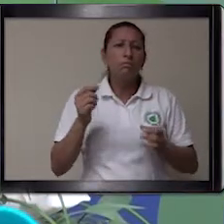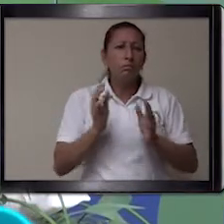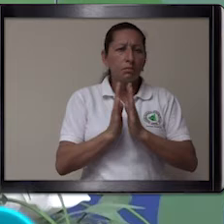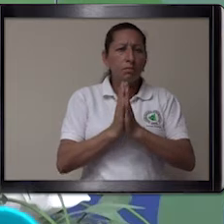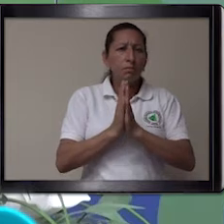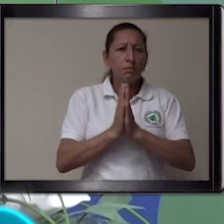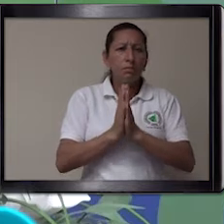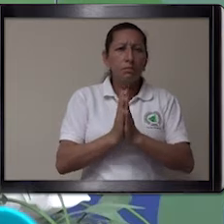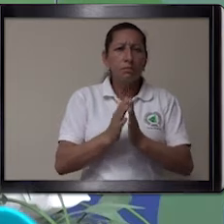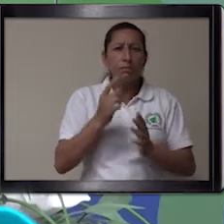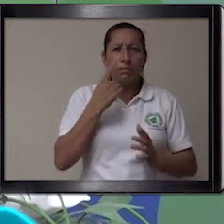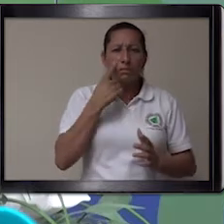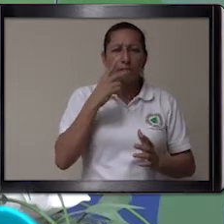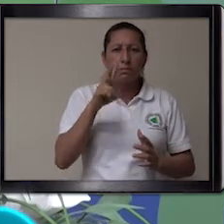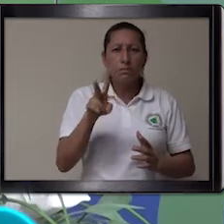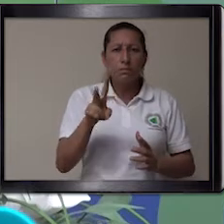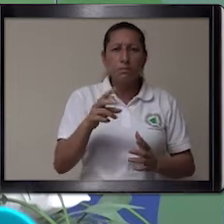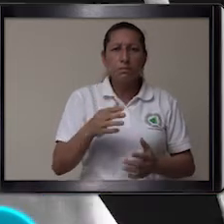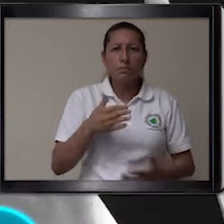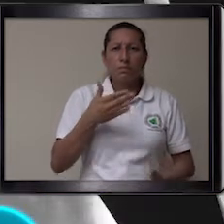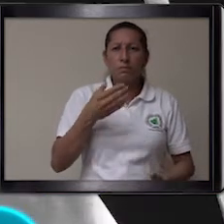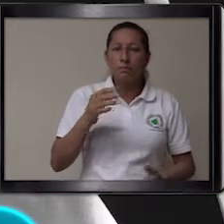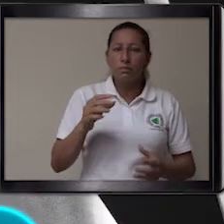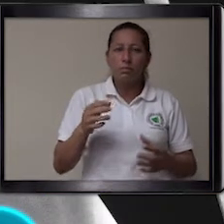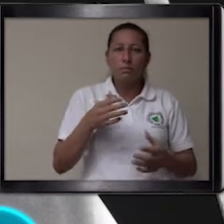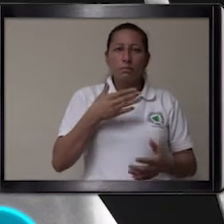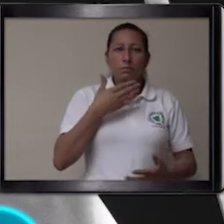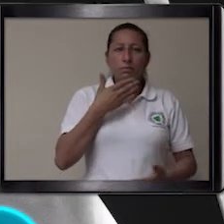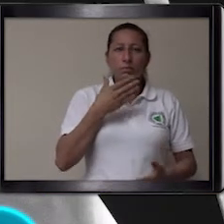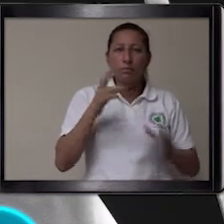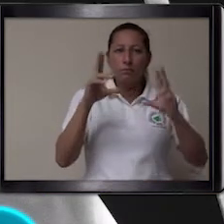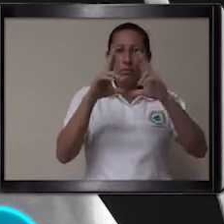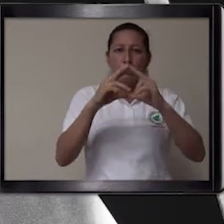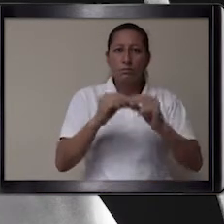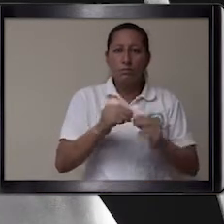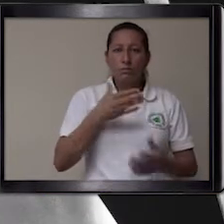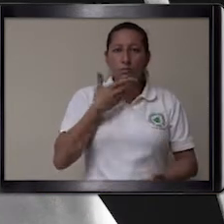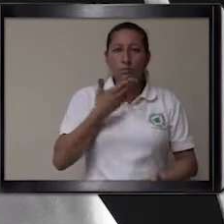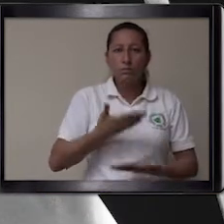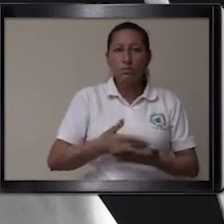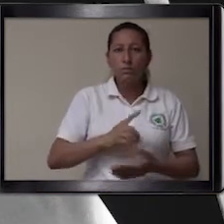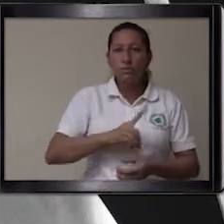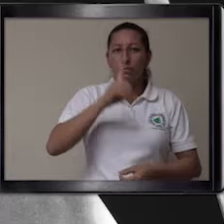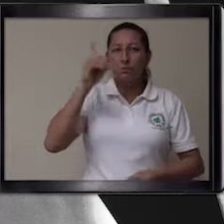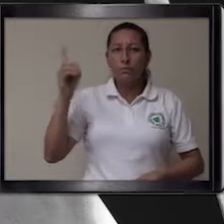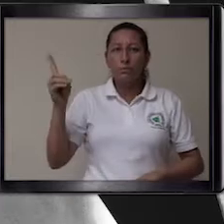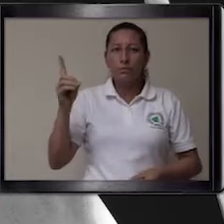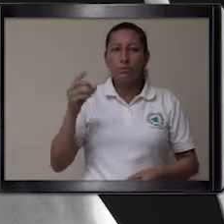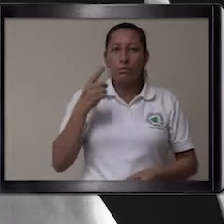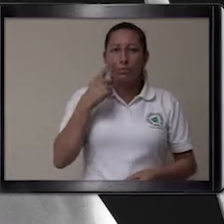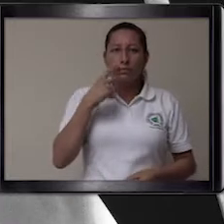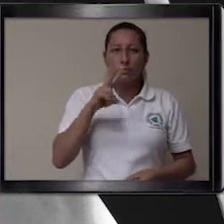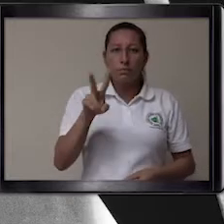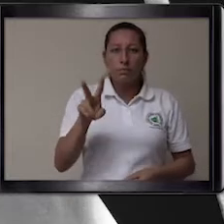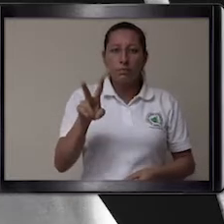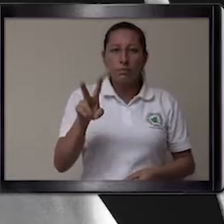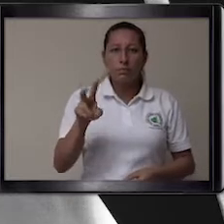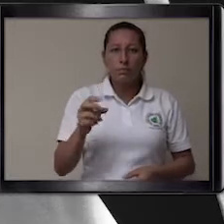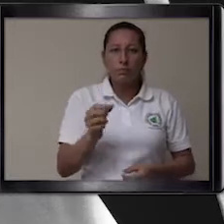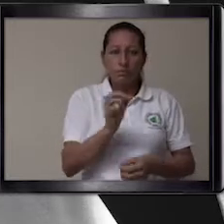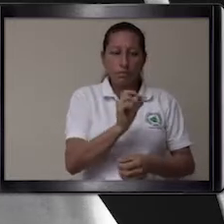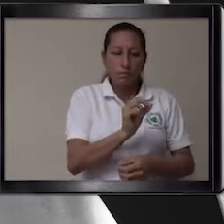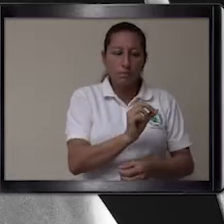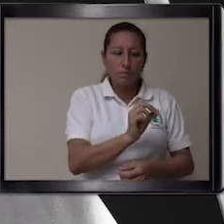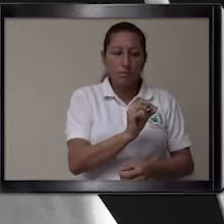través de Canal 6 Nicaragüense por gracia de Dios. Recuerde que puede visitarnos en nuestras páginas en Facebook y Twitter para mayores detalles